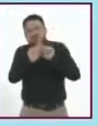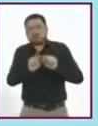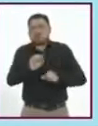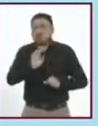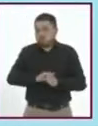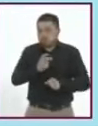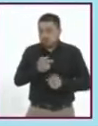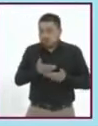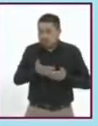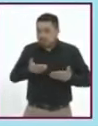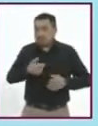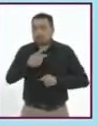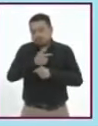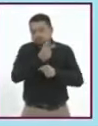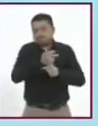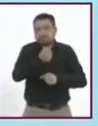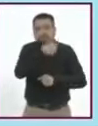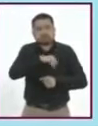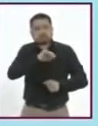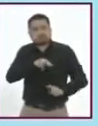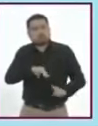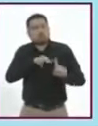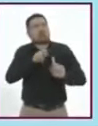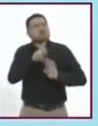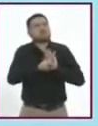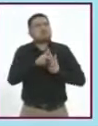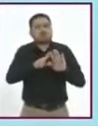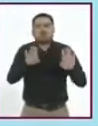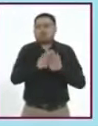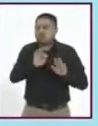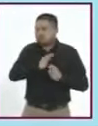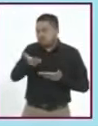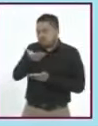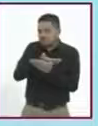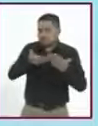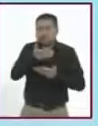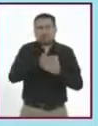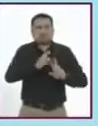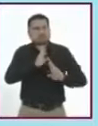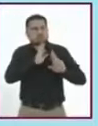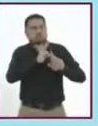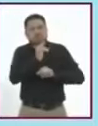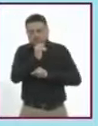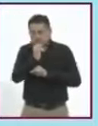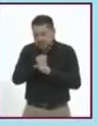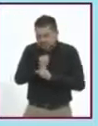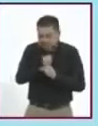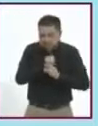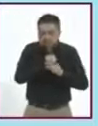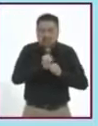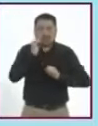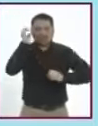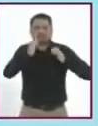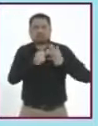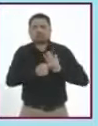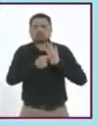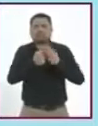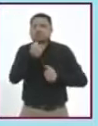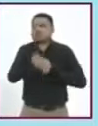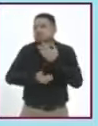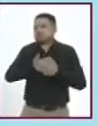lo que ahora los invito a que veamos el video Cómo compartir los resultados de una investigación, la exposición